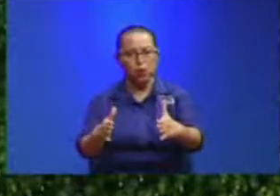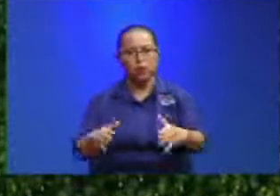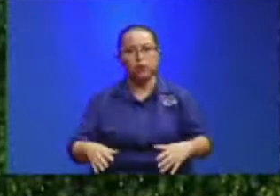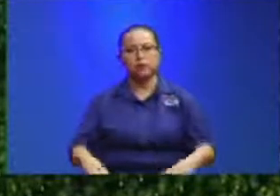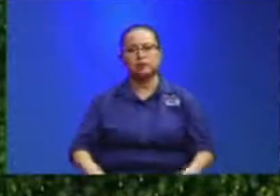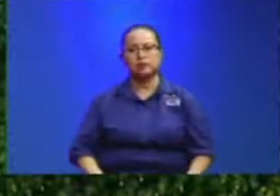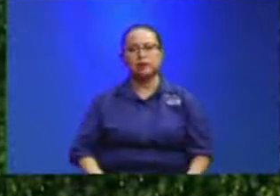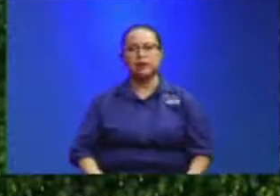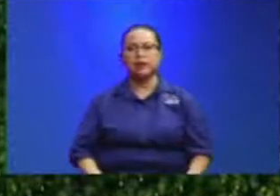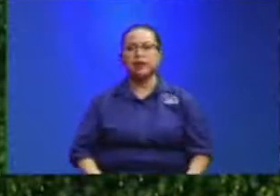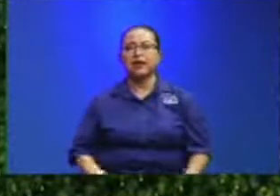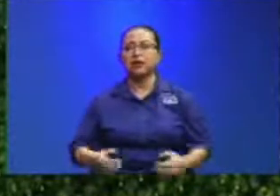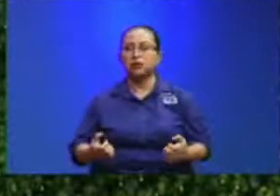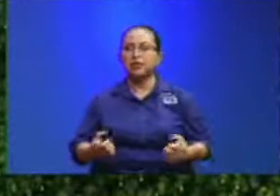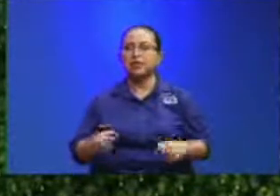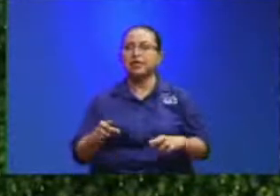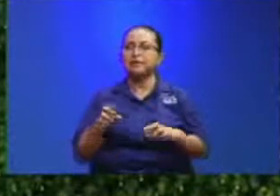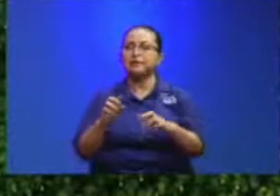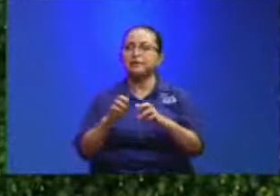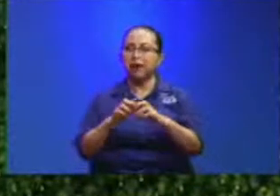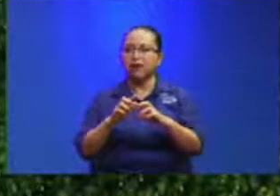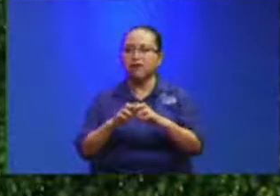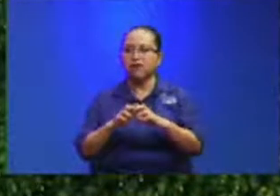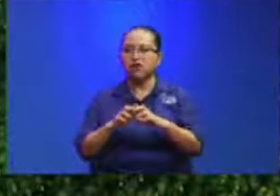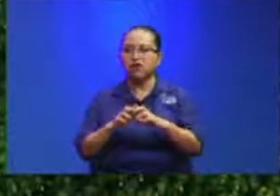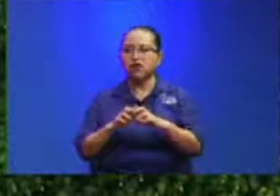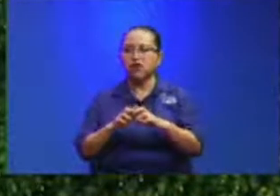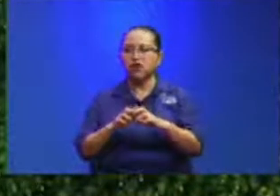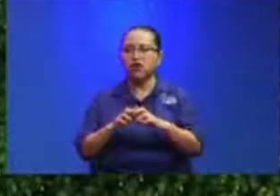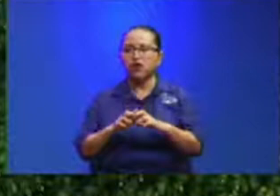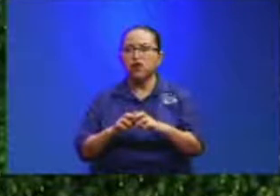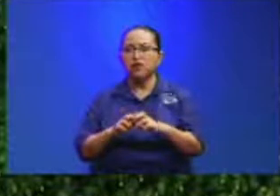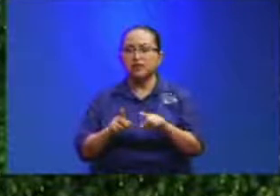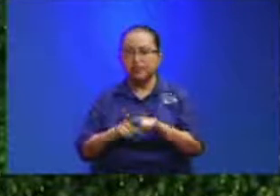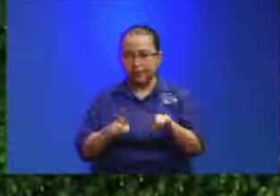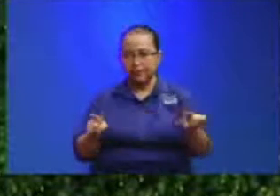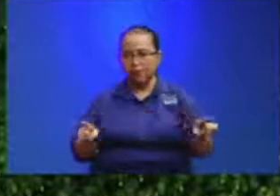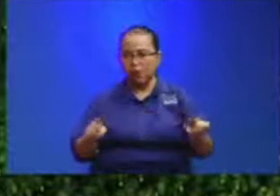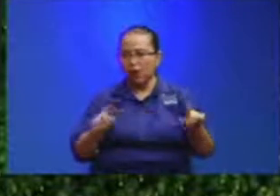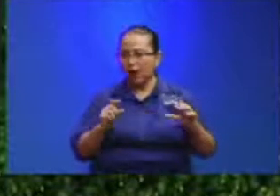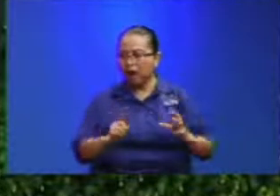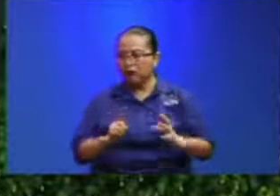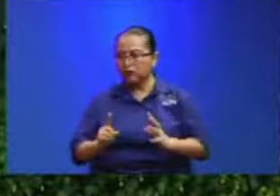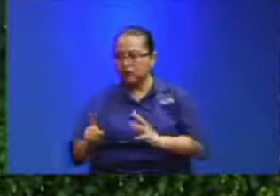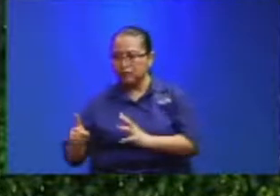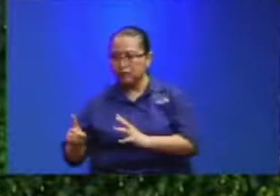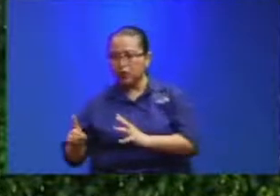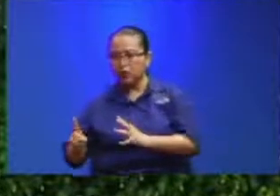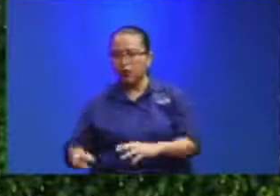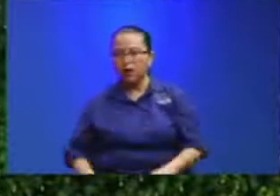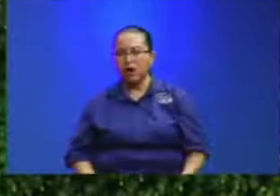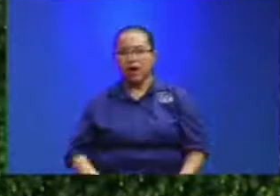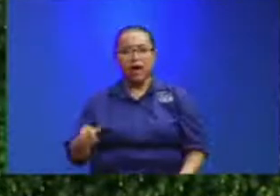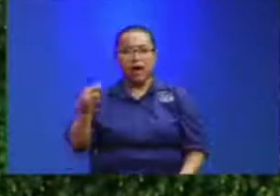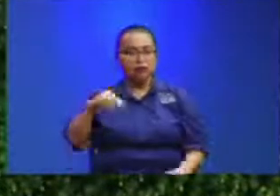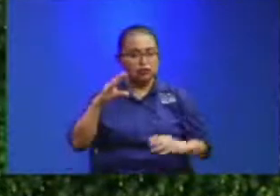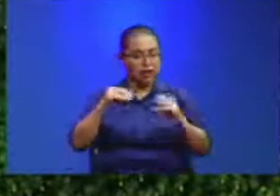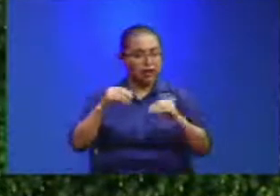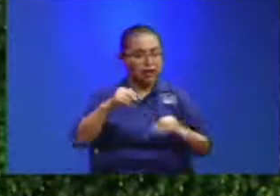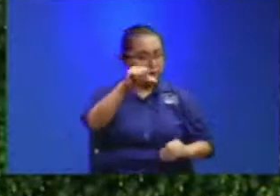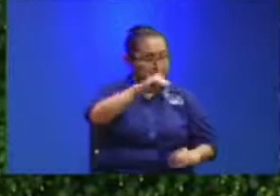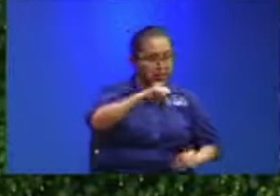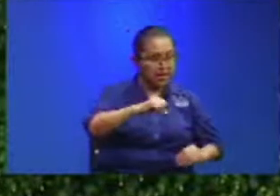camino pablo agarró unos discípulos a los discípulos y los separó para que aquellos que estaban hablando mal del camino no no